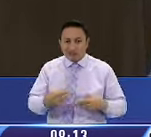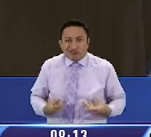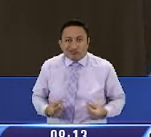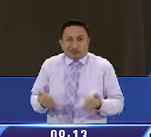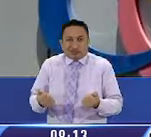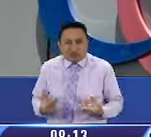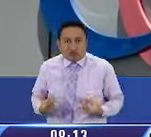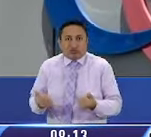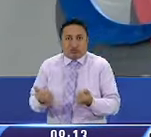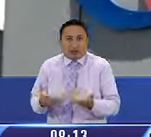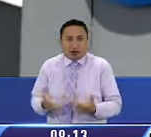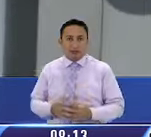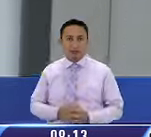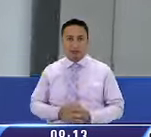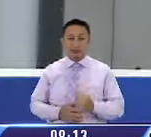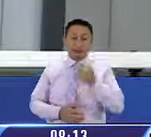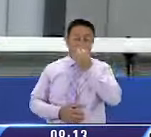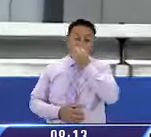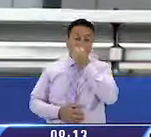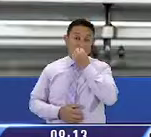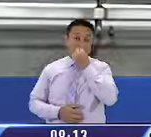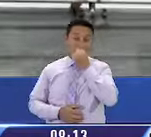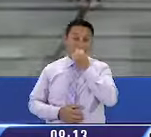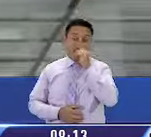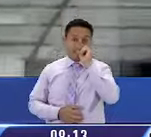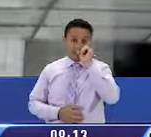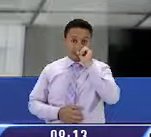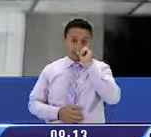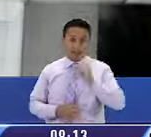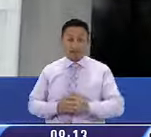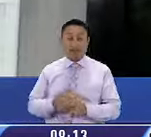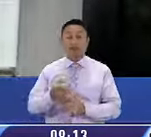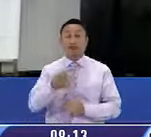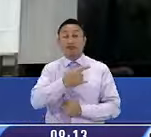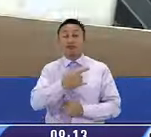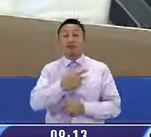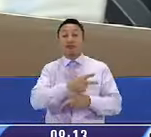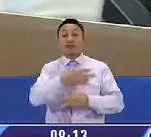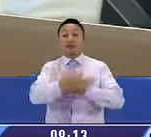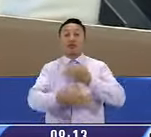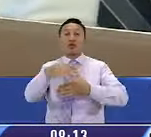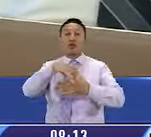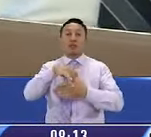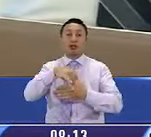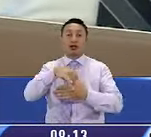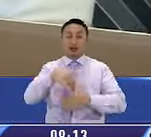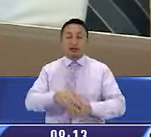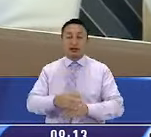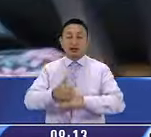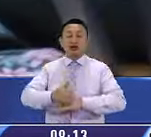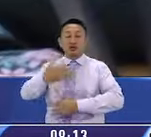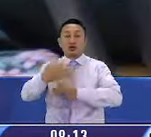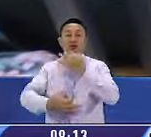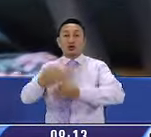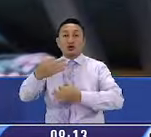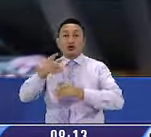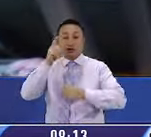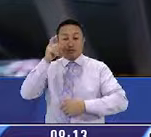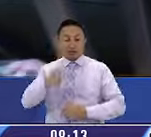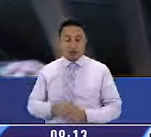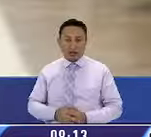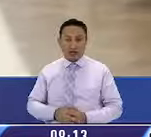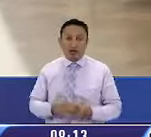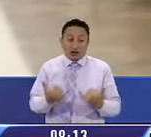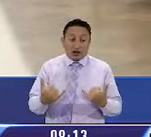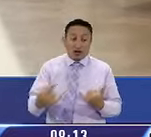de la Judicatura. En este sentido, también se señala como tarea pendiente de la Judicatura el reemplazo de jueces y fiscales que han sido destituidos